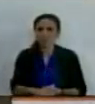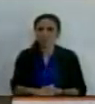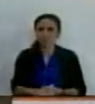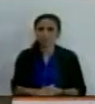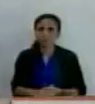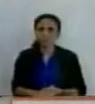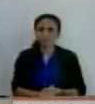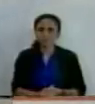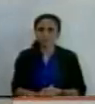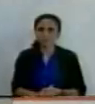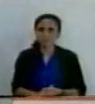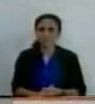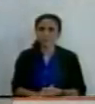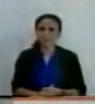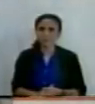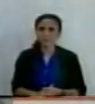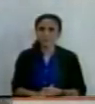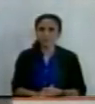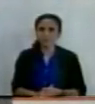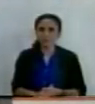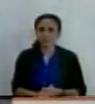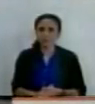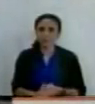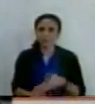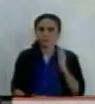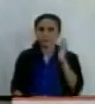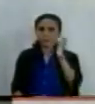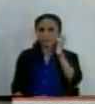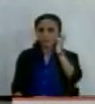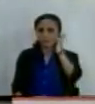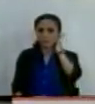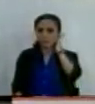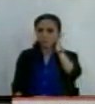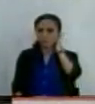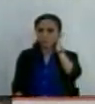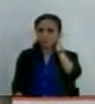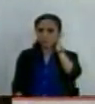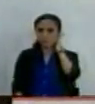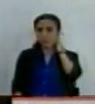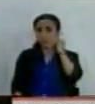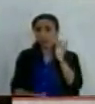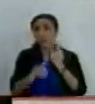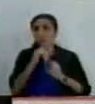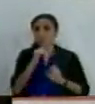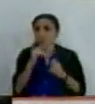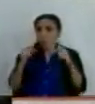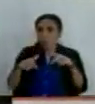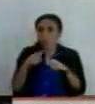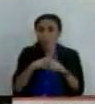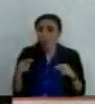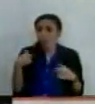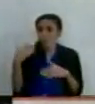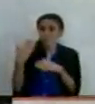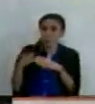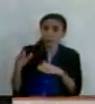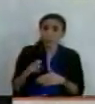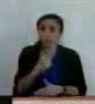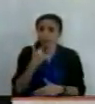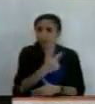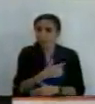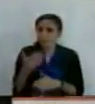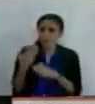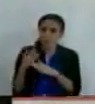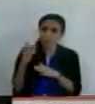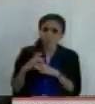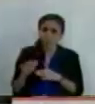Pero es lo que quieren, es figurar. Yo los estoy nombrando ahorita a esta hora, ya no los vuelvo a nombrar más. A mí me resbala lo que digan.